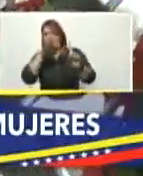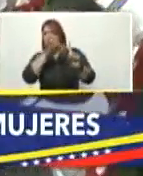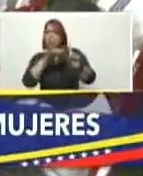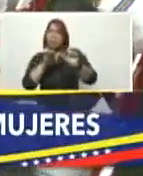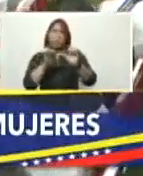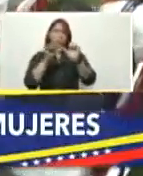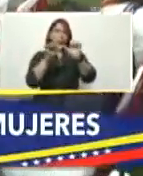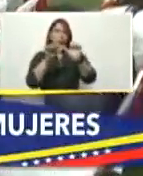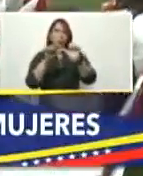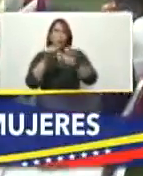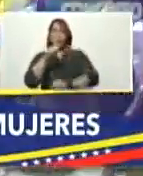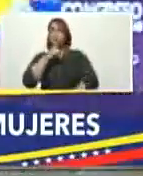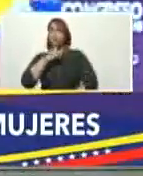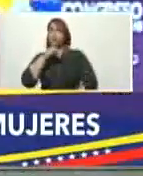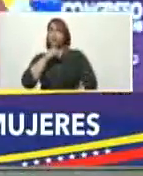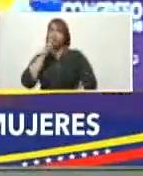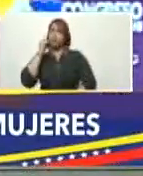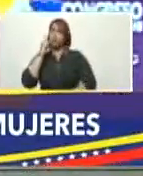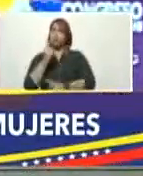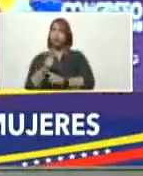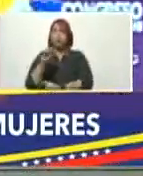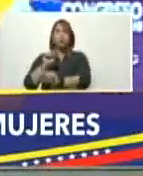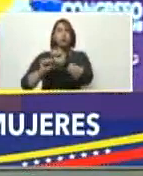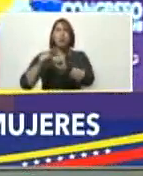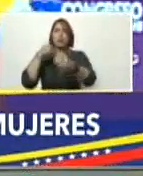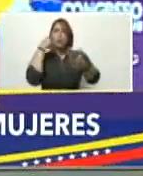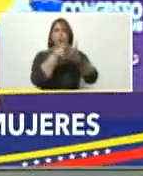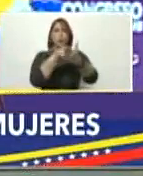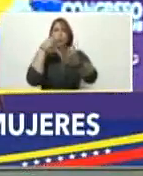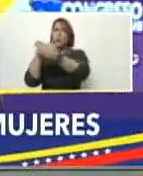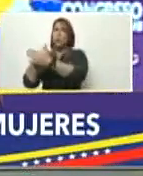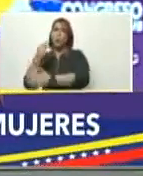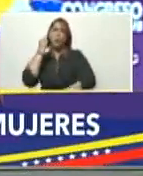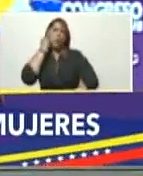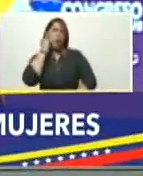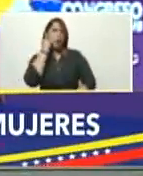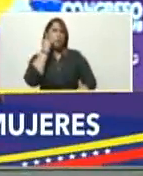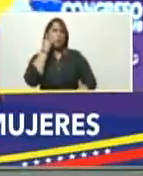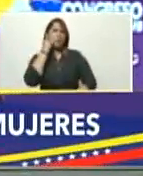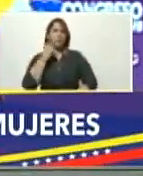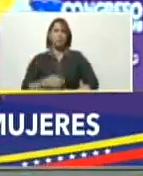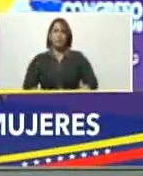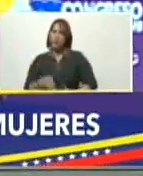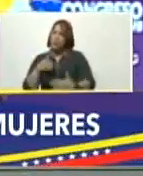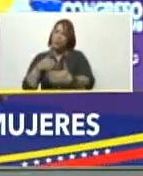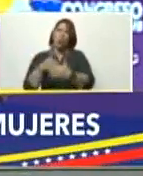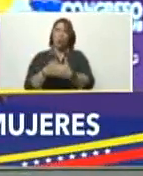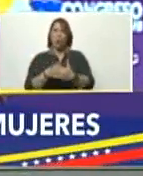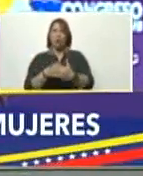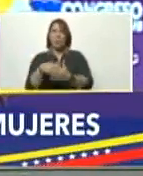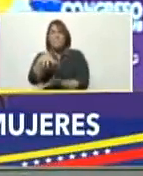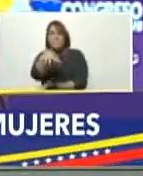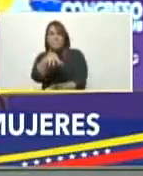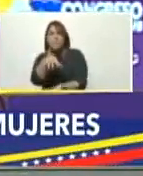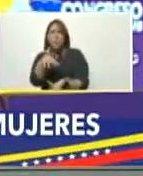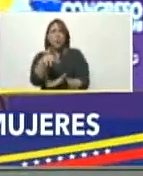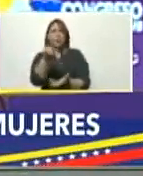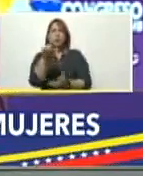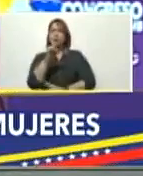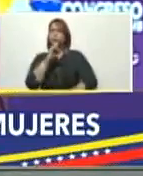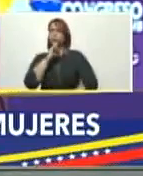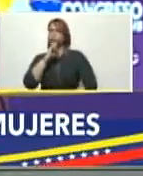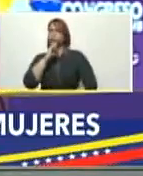La resistencia, que es la lucha de la mujer contra las adversidades, las